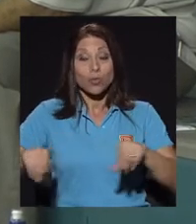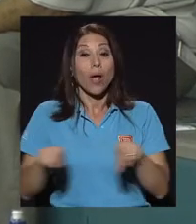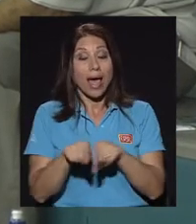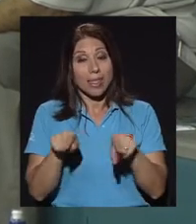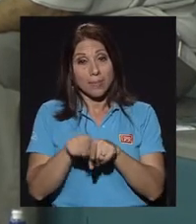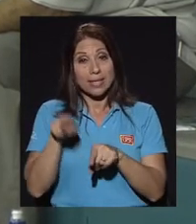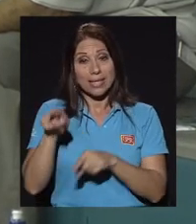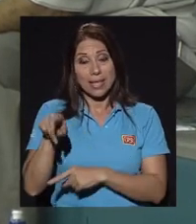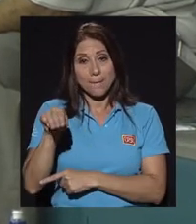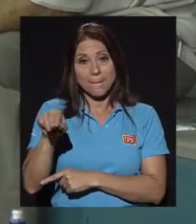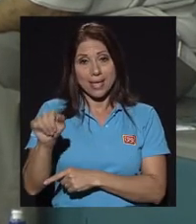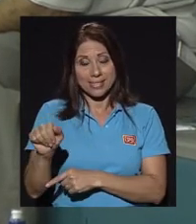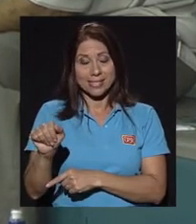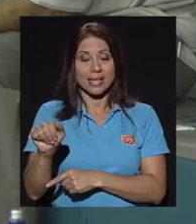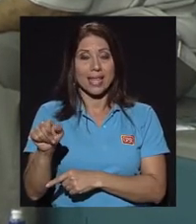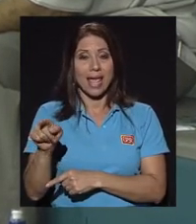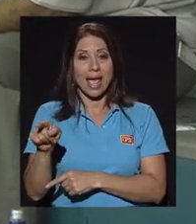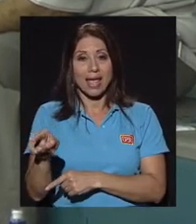una maestría